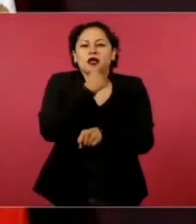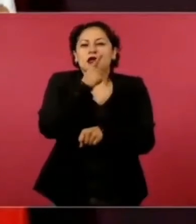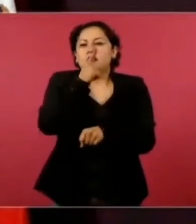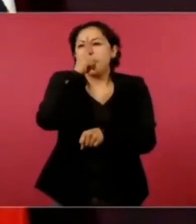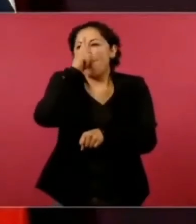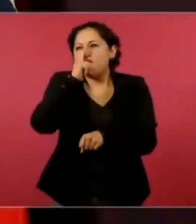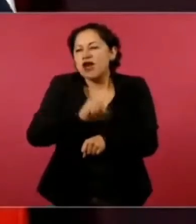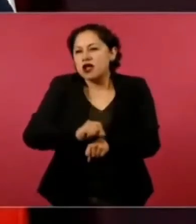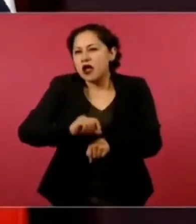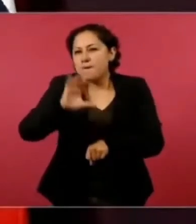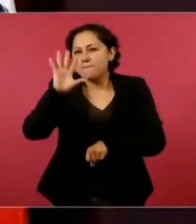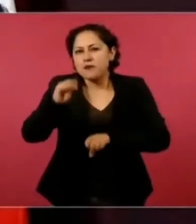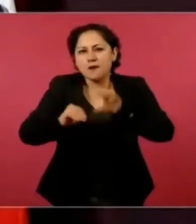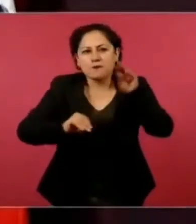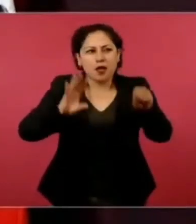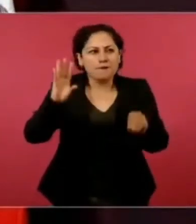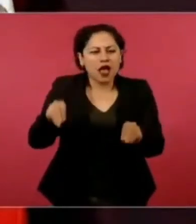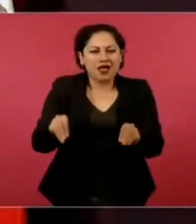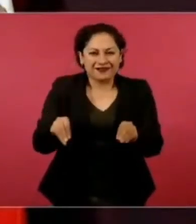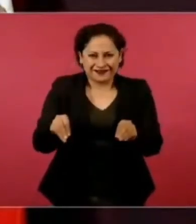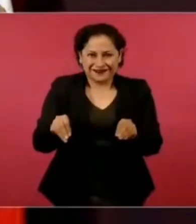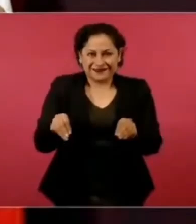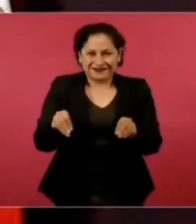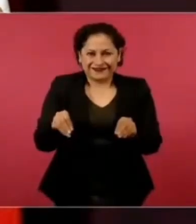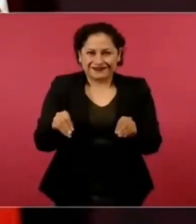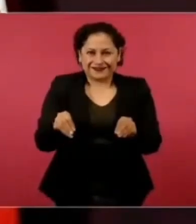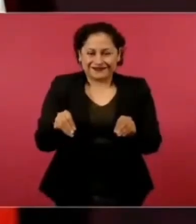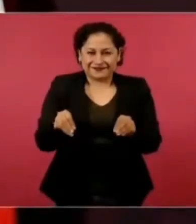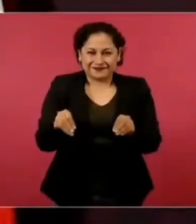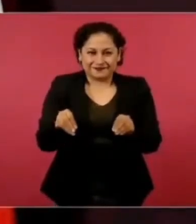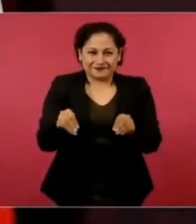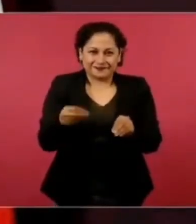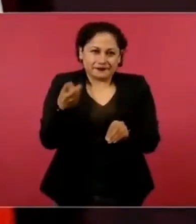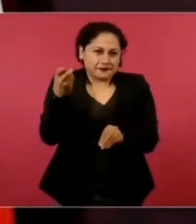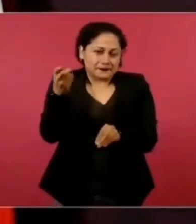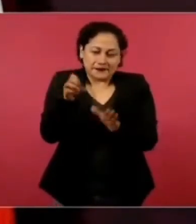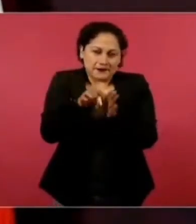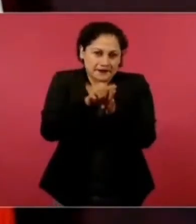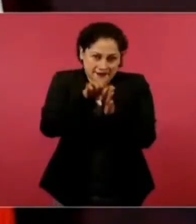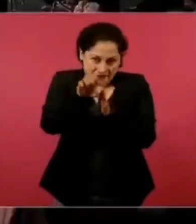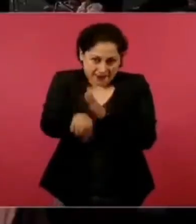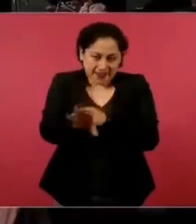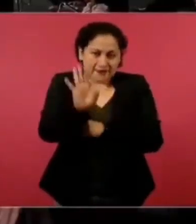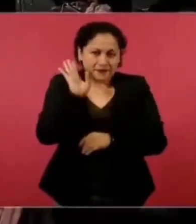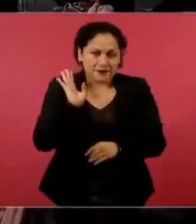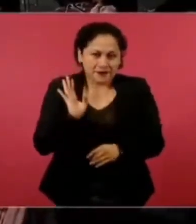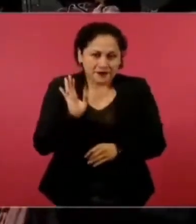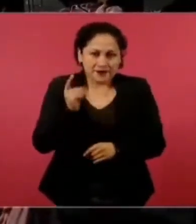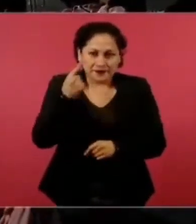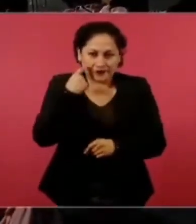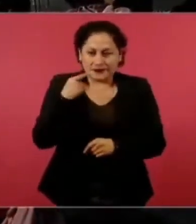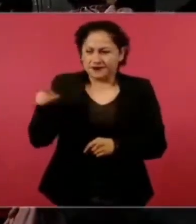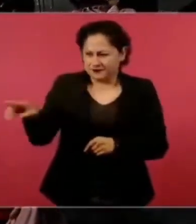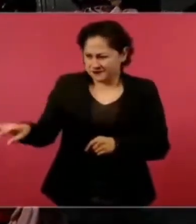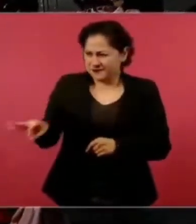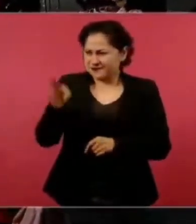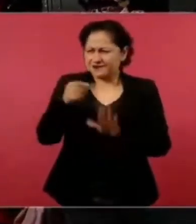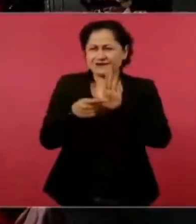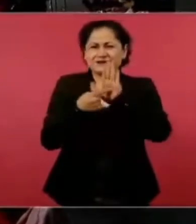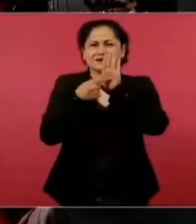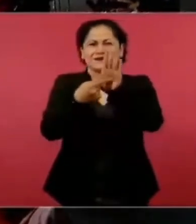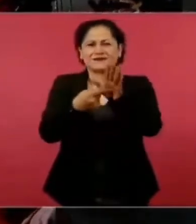Es un botón de muestra. Pon lo de la Comisión Federal de